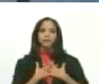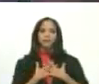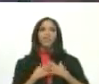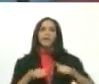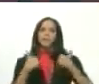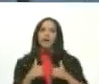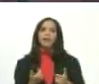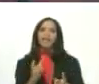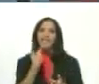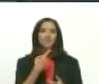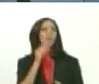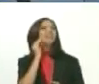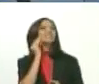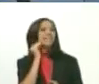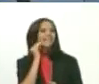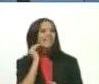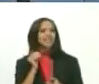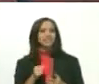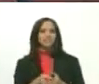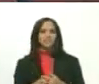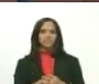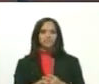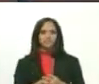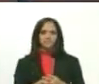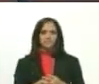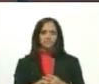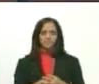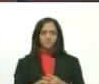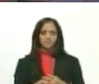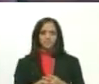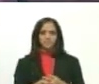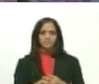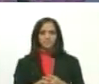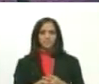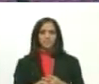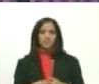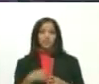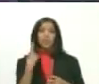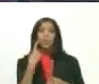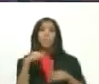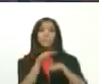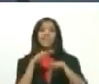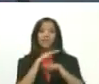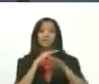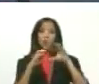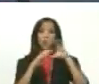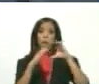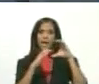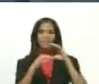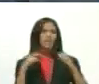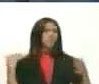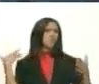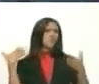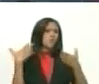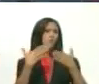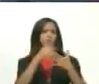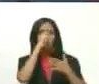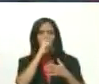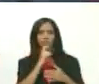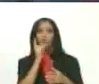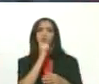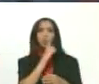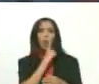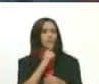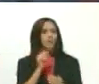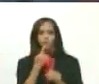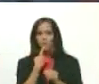les cuento una anécdota. Les cuento una anécdota. Un ministro de comunicación hace muchos años, cuyo nombre no voy